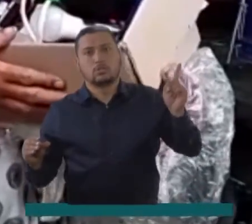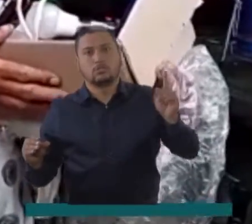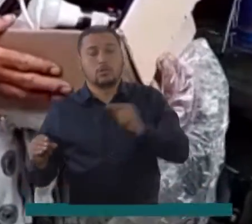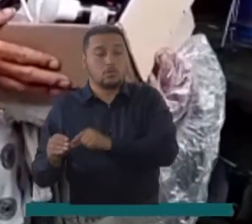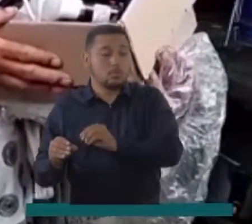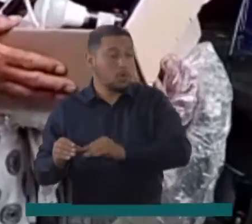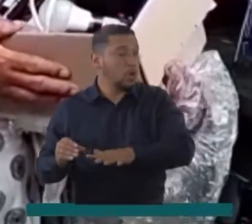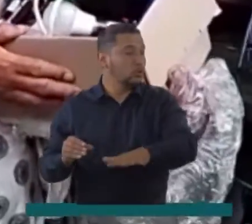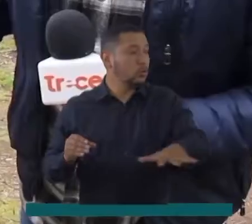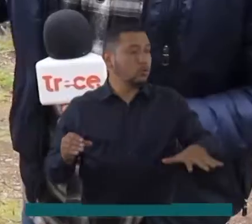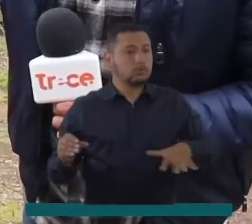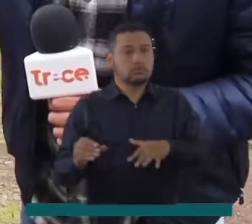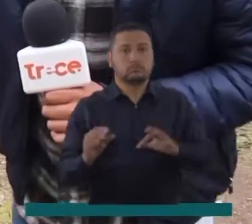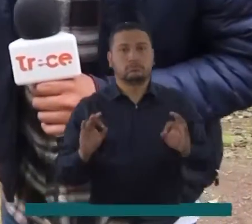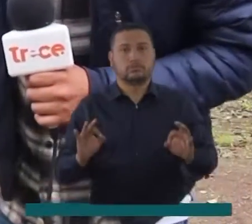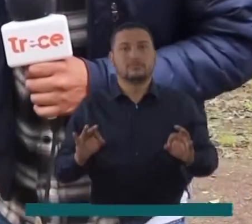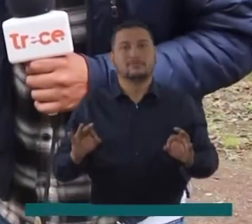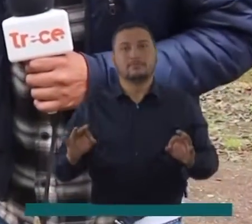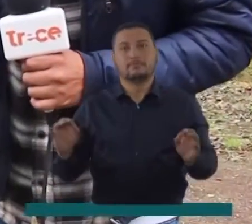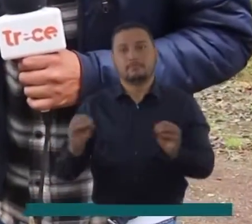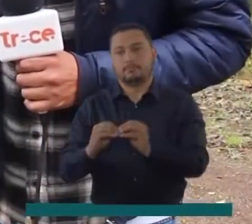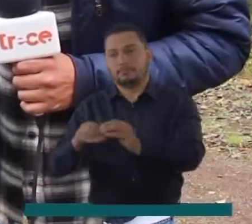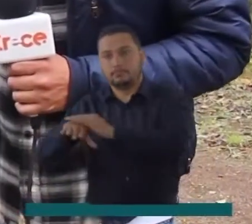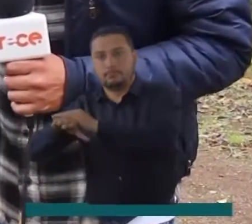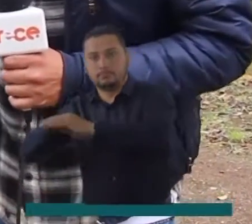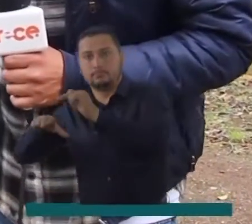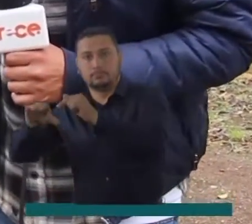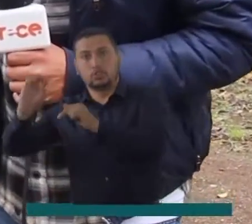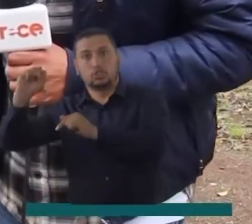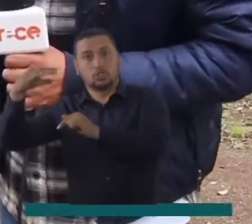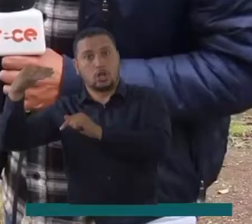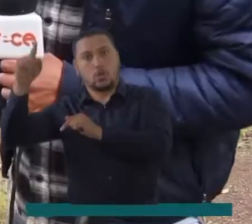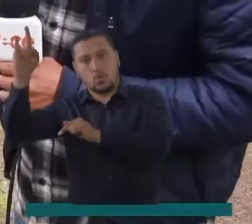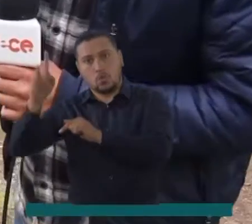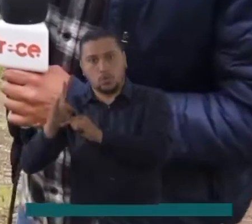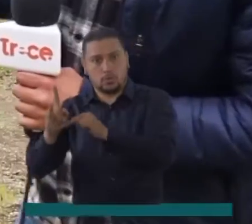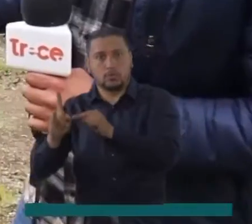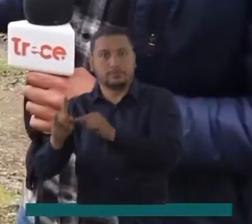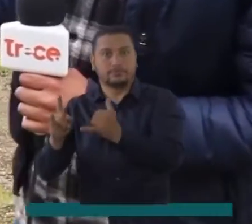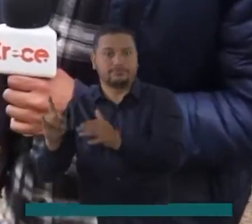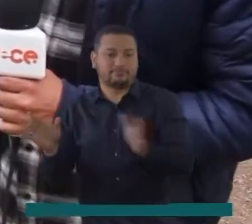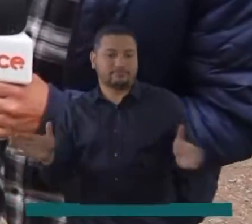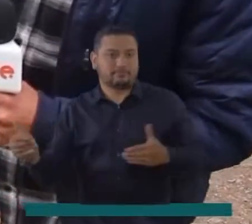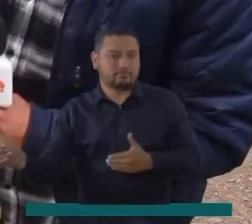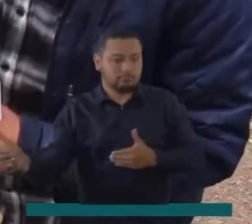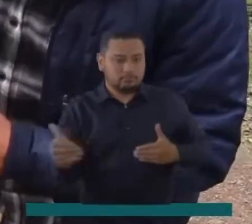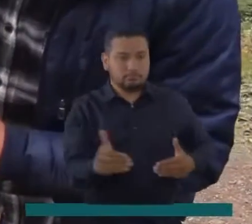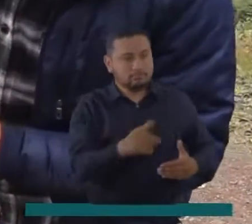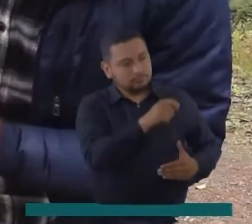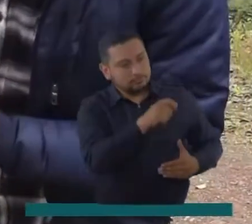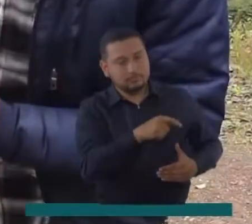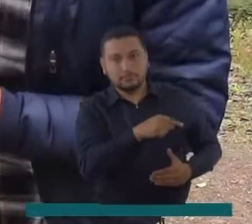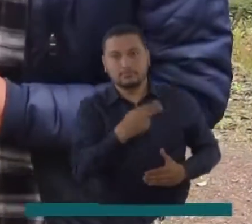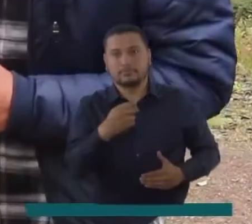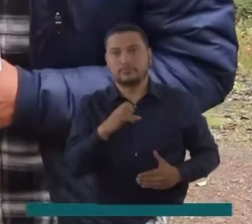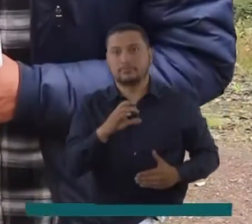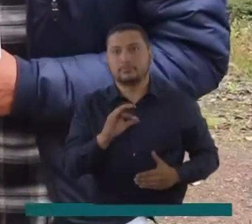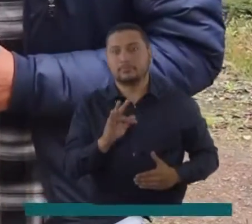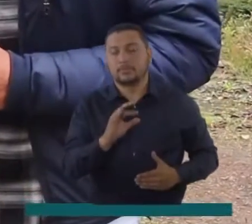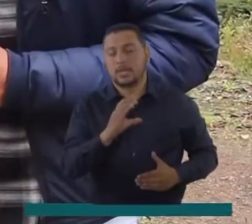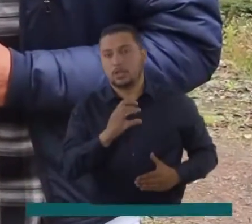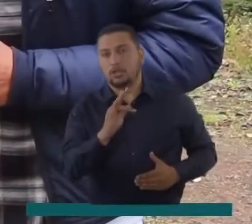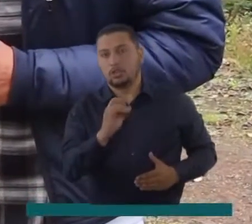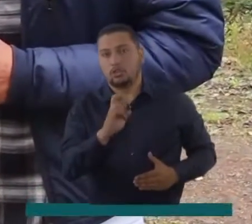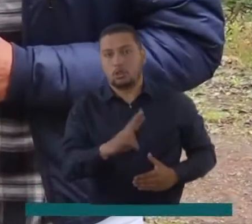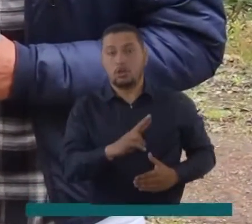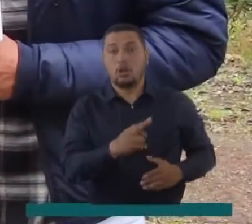tanta luz de la otra. Bueno, este es el panel solar de la estufa ecoeficiente que recibió don Héctor Bernal y que en los próximos días va a instalar